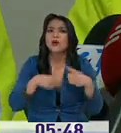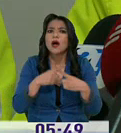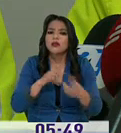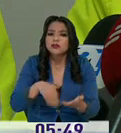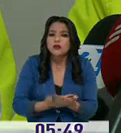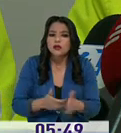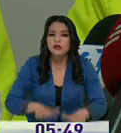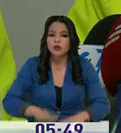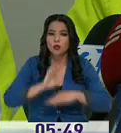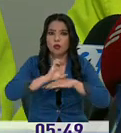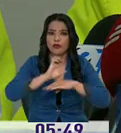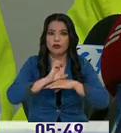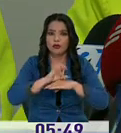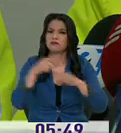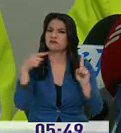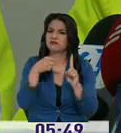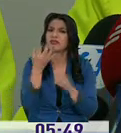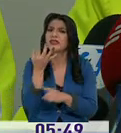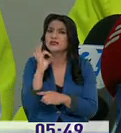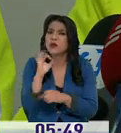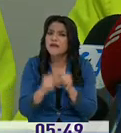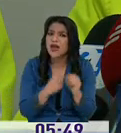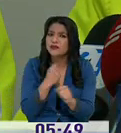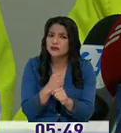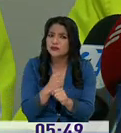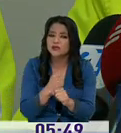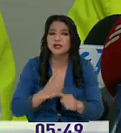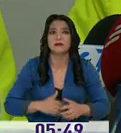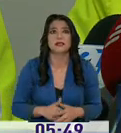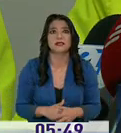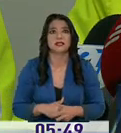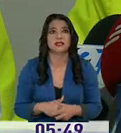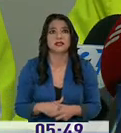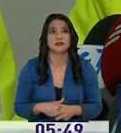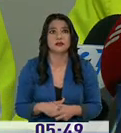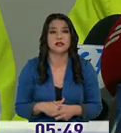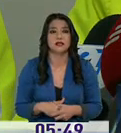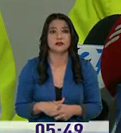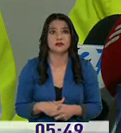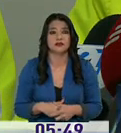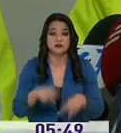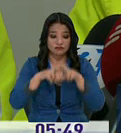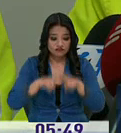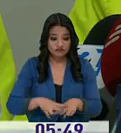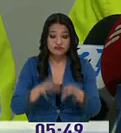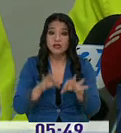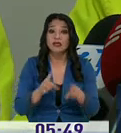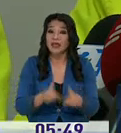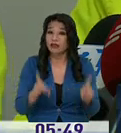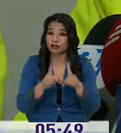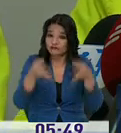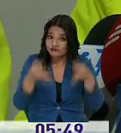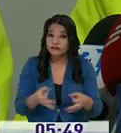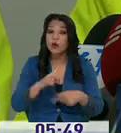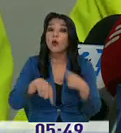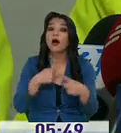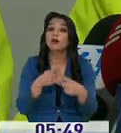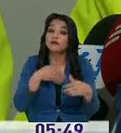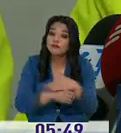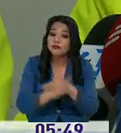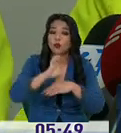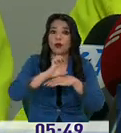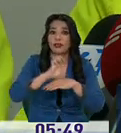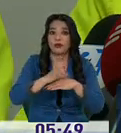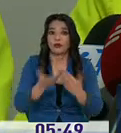parece que tiene 19 años y vamos a comprobar a comprobar todos los datos que se refieren desde cuando ingresó al país qué